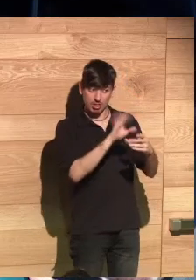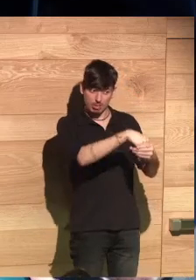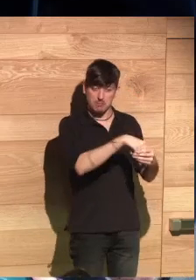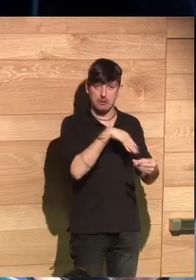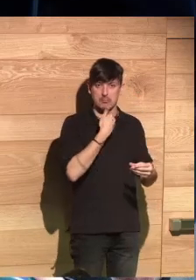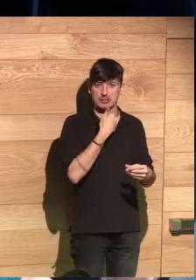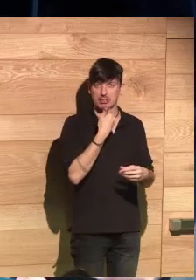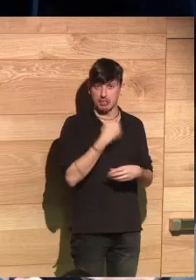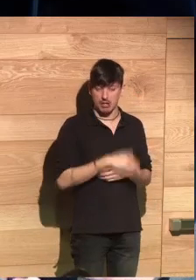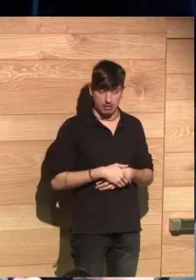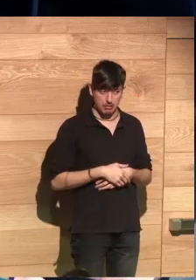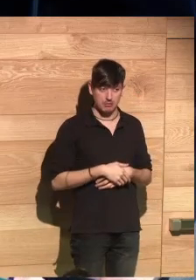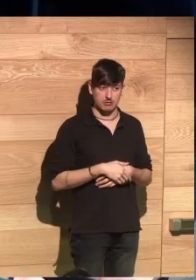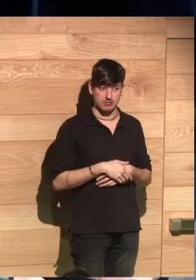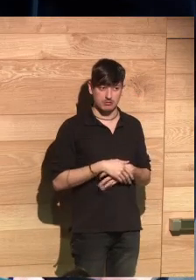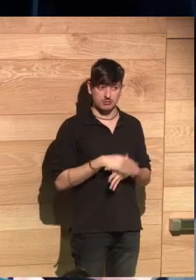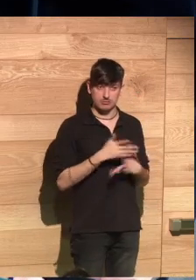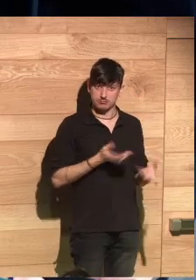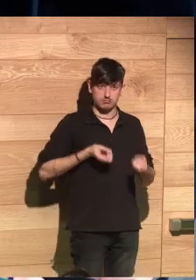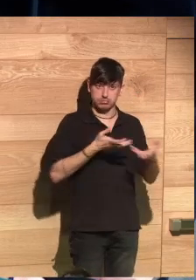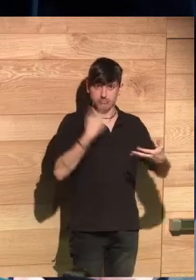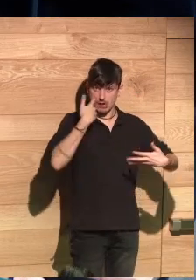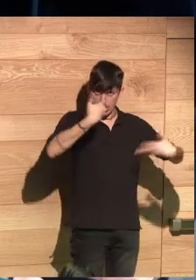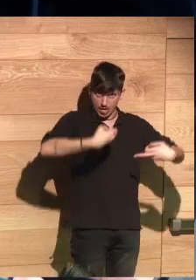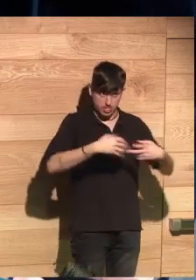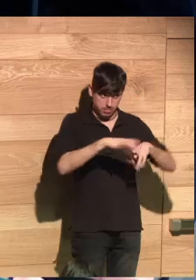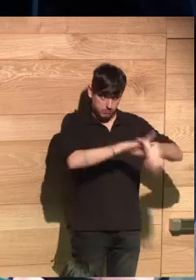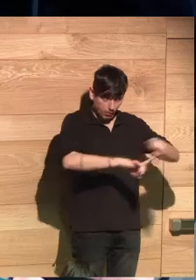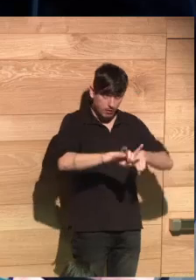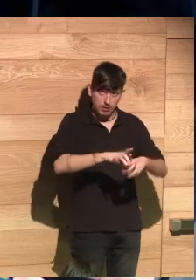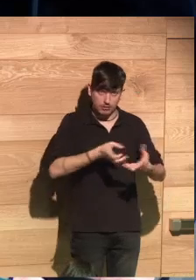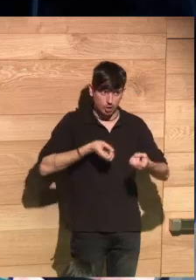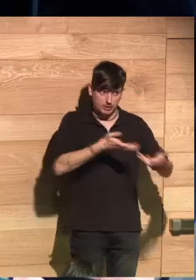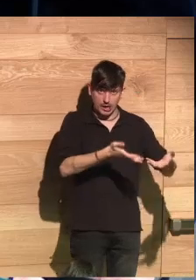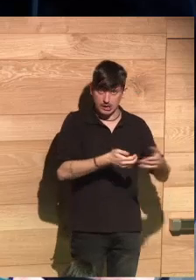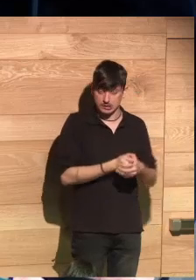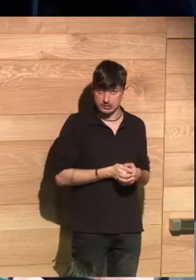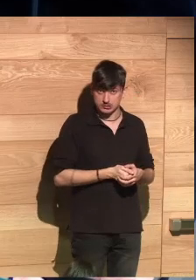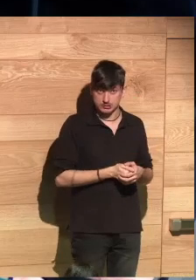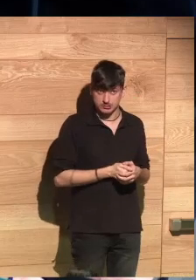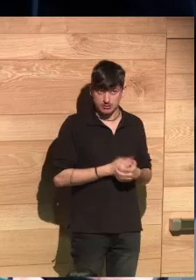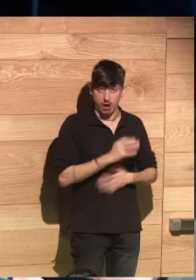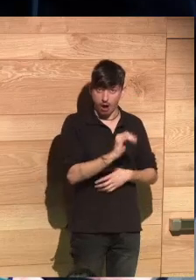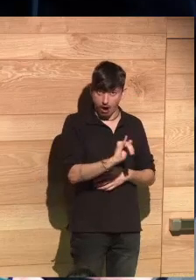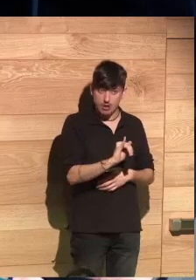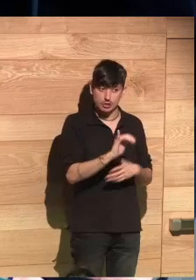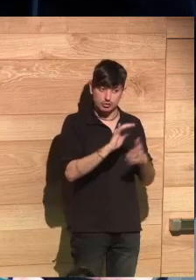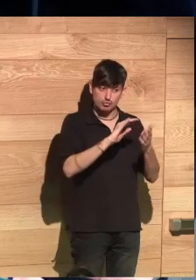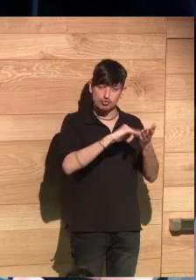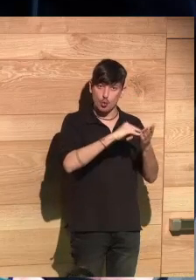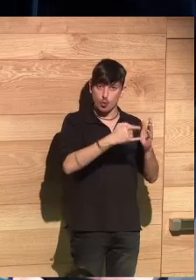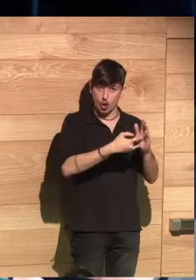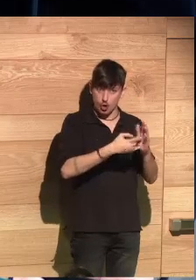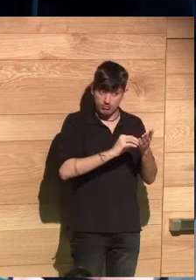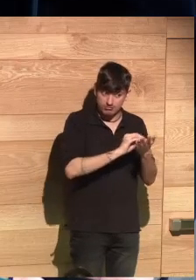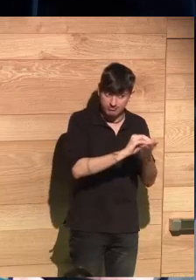los personajes, transmitiendo realidades y problematizando los tipos de feminismo. Y hay una solución simbólica